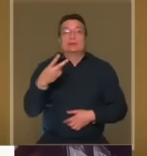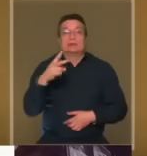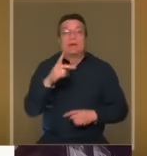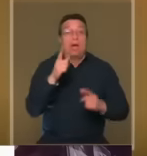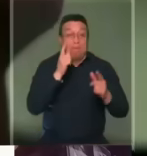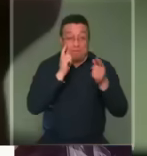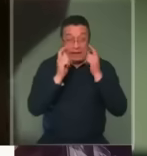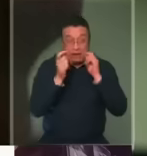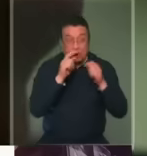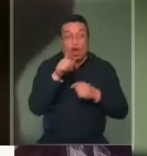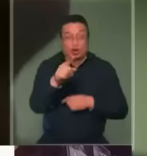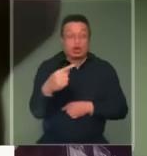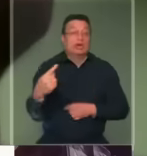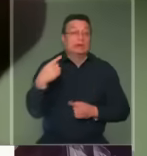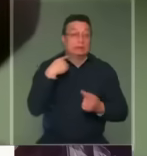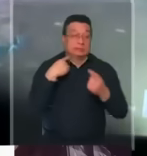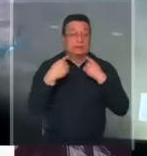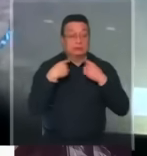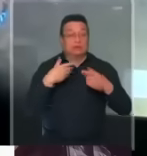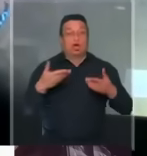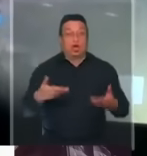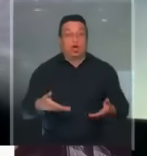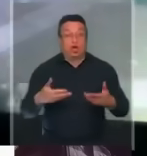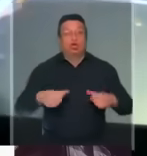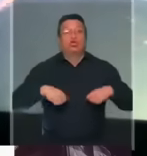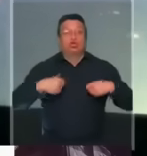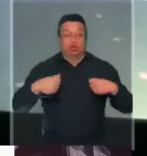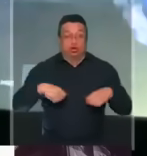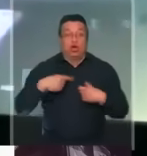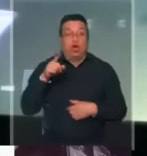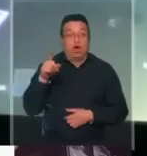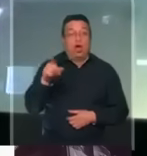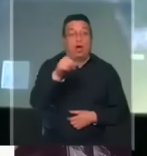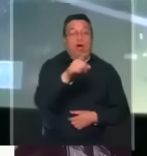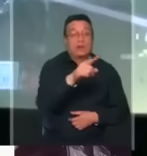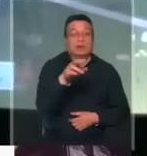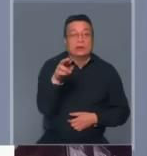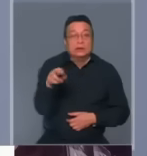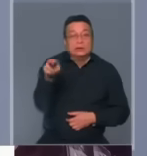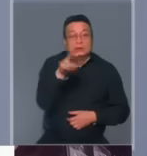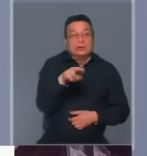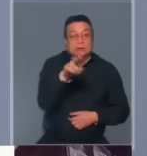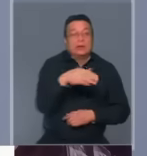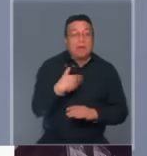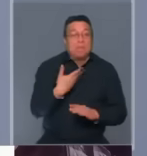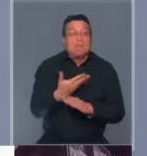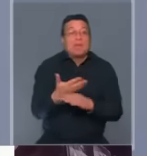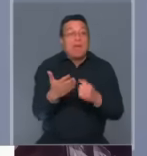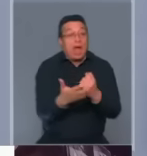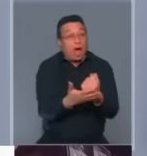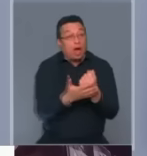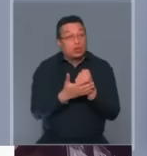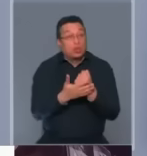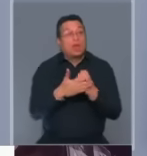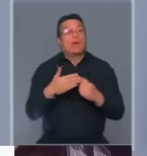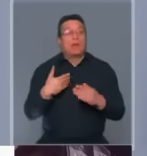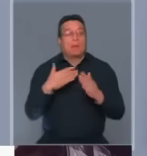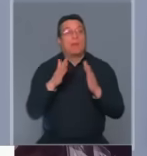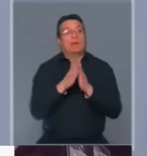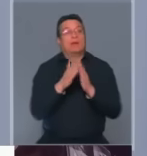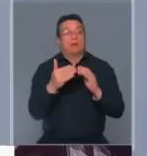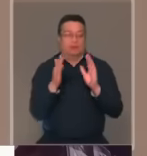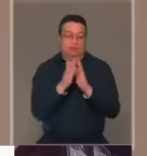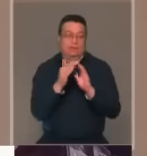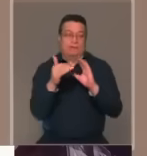riesgos a los que están expuestos hoy nuestros jóvenes. Cada vez que nos ofrecieron ayuda, se solicitó entregar imágenes de